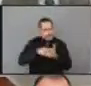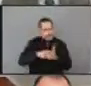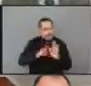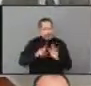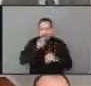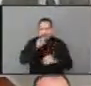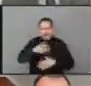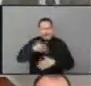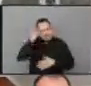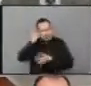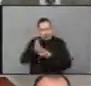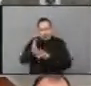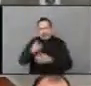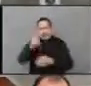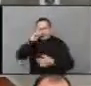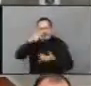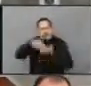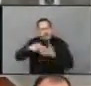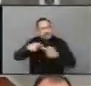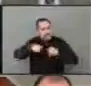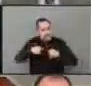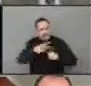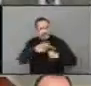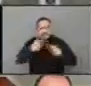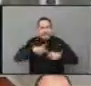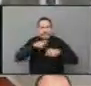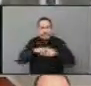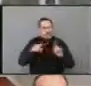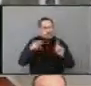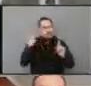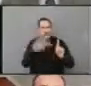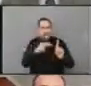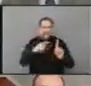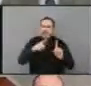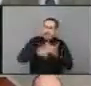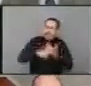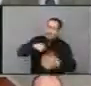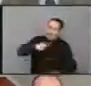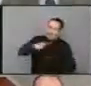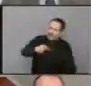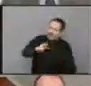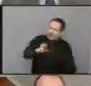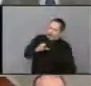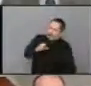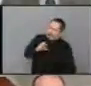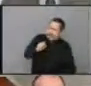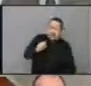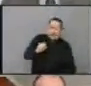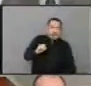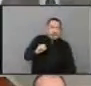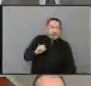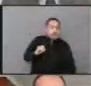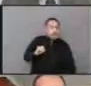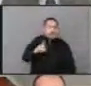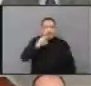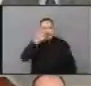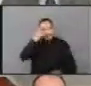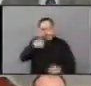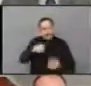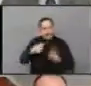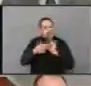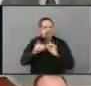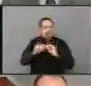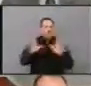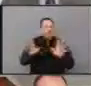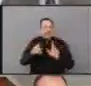posición. Entonces, para mí esta conducta sí seguiría existiendo. Me queda clarísimo que aquí es